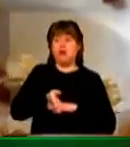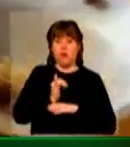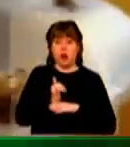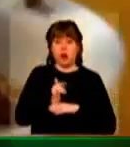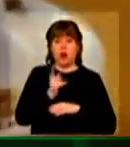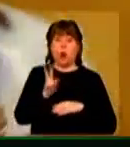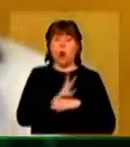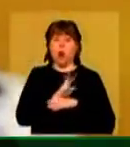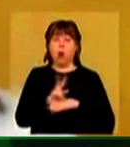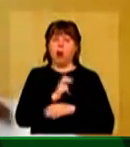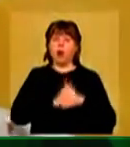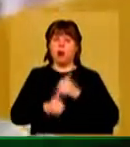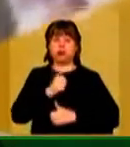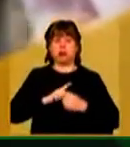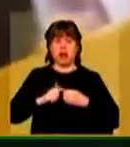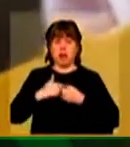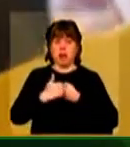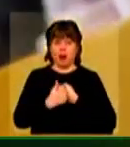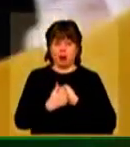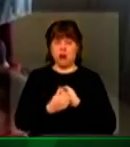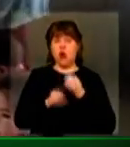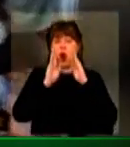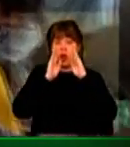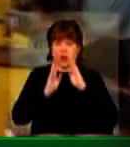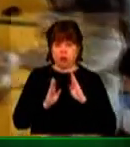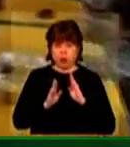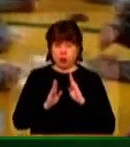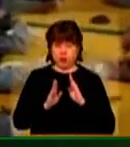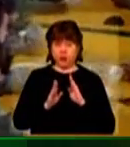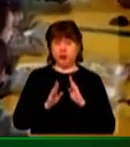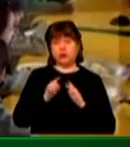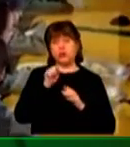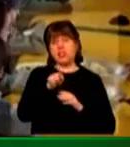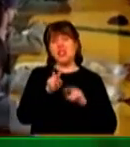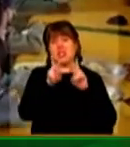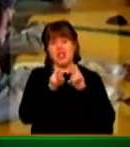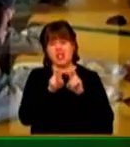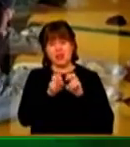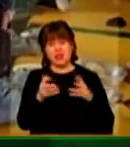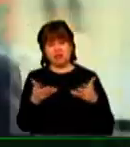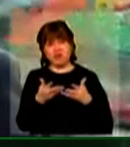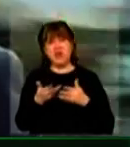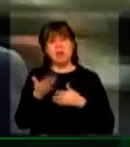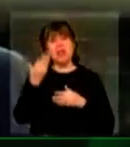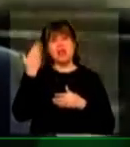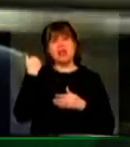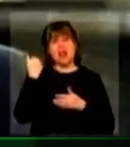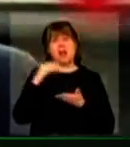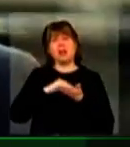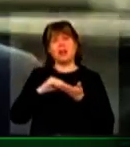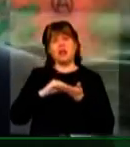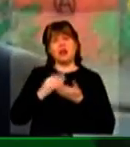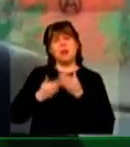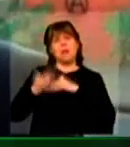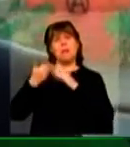través de una guardia gremial. Ahora, concretamente, es decir, este tema se plantea ahora. ¿Qué pasaba en las administraciones pasadas